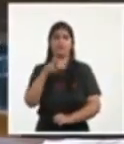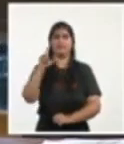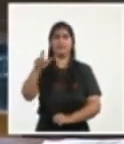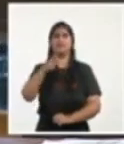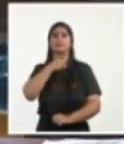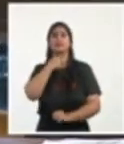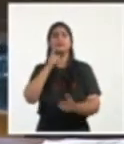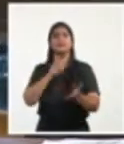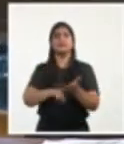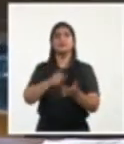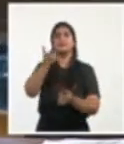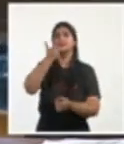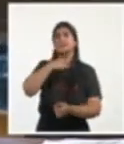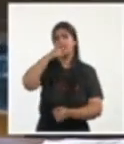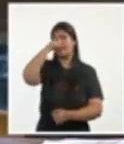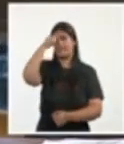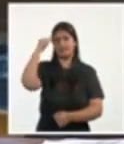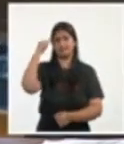tiene.